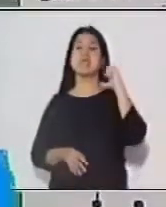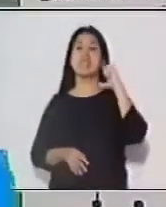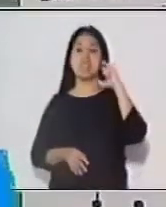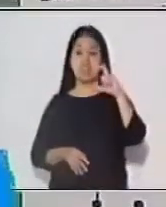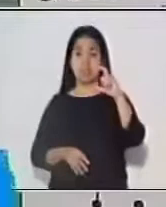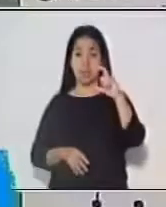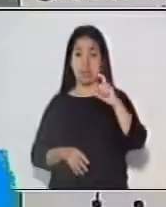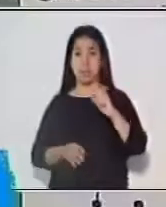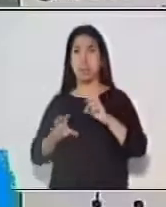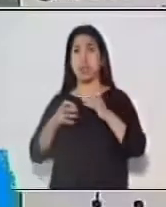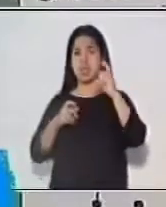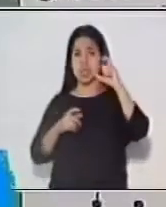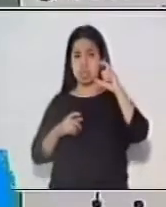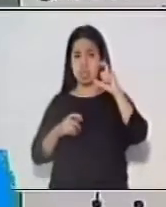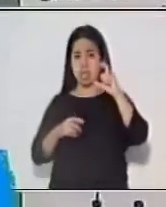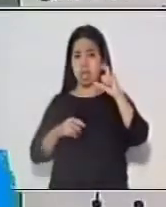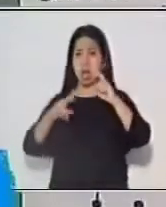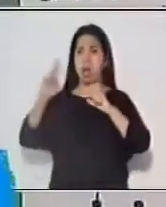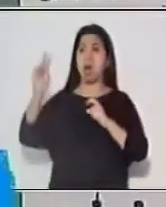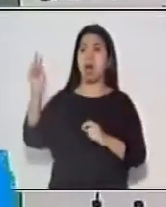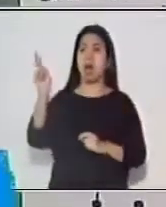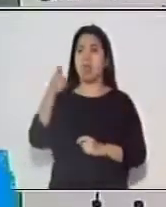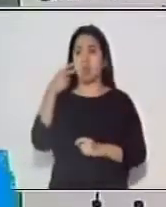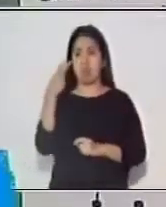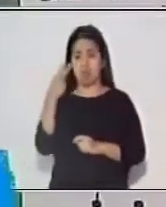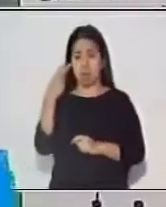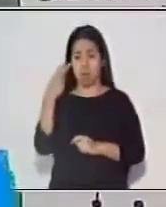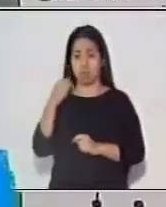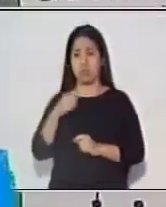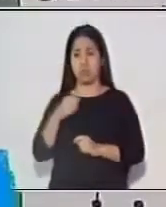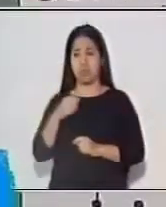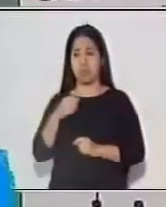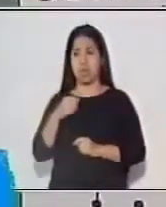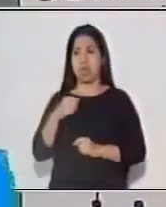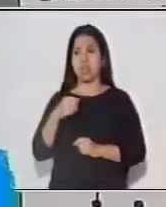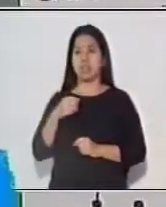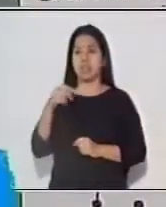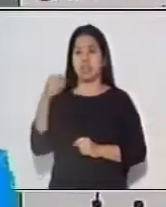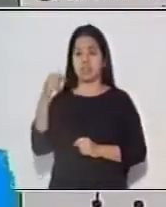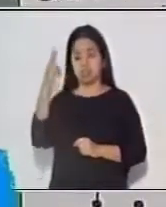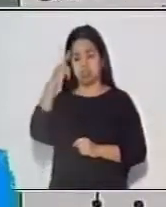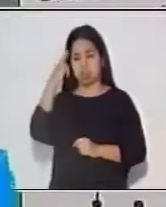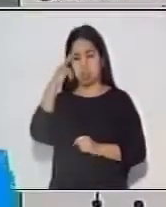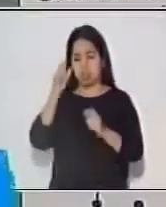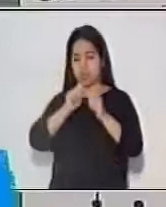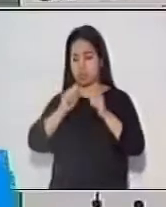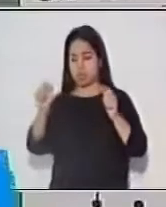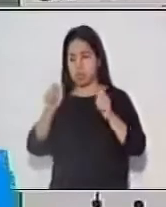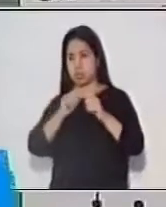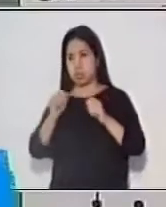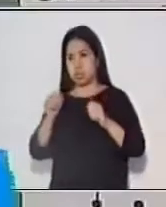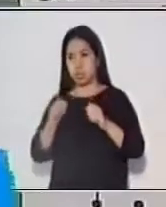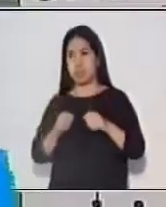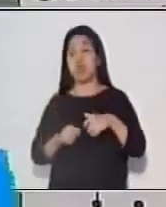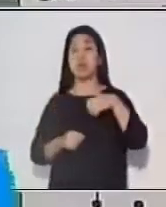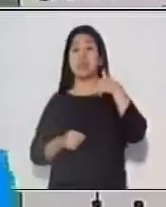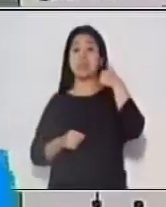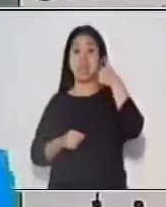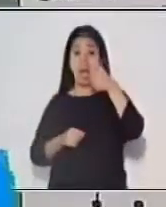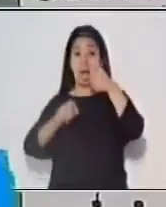Tenemos entonces c al cuadrado, que recordemos la distancia c representa los focos. A al cuadrado es